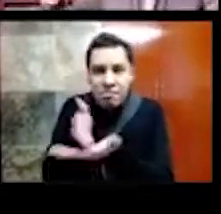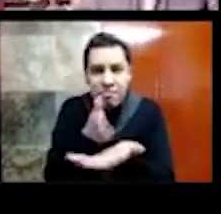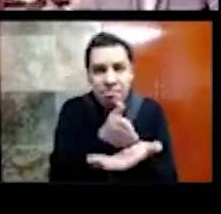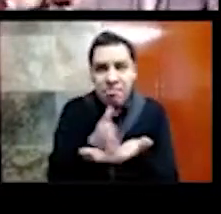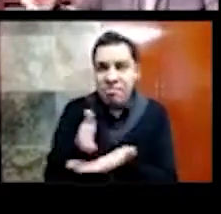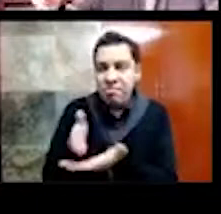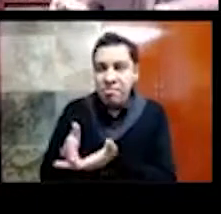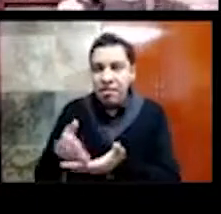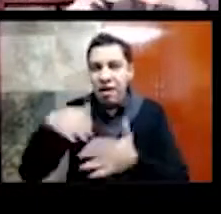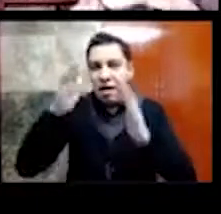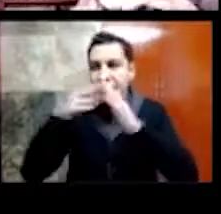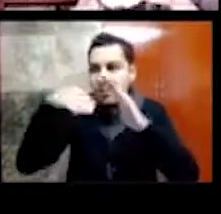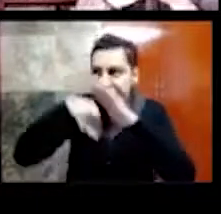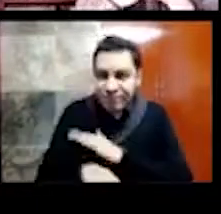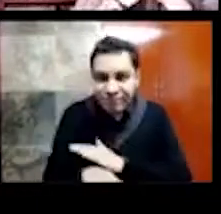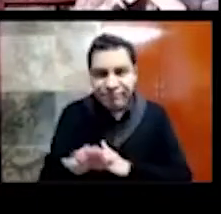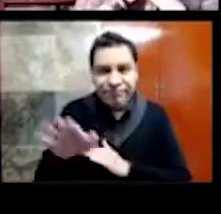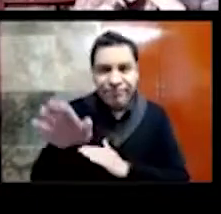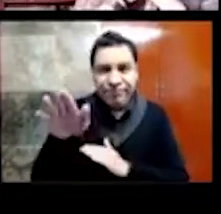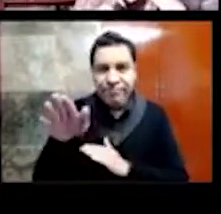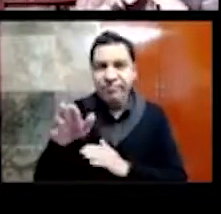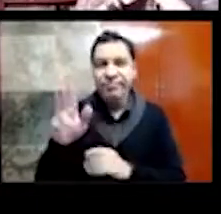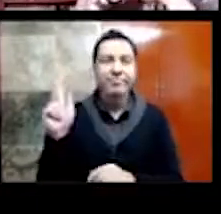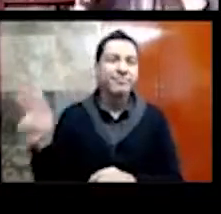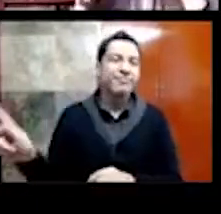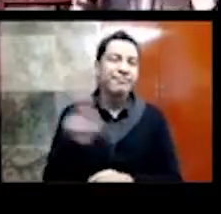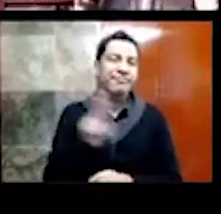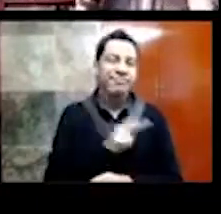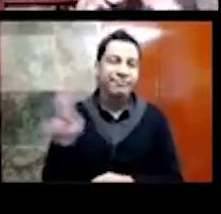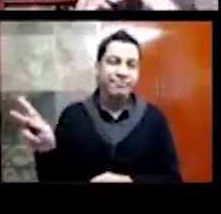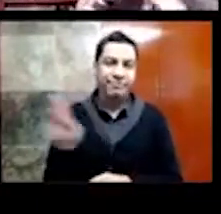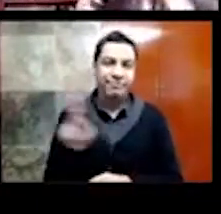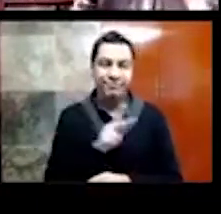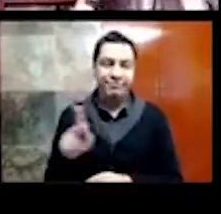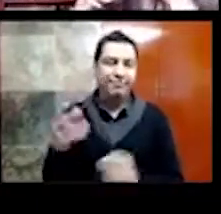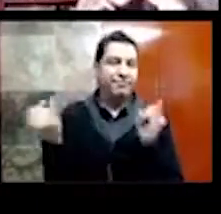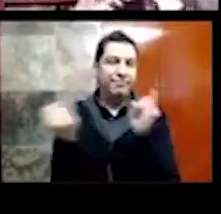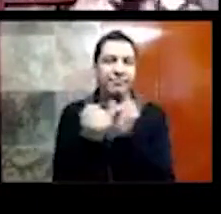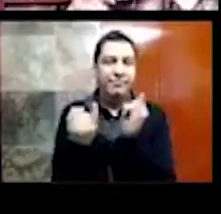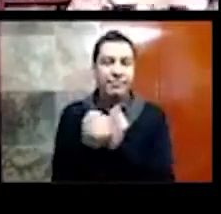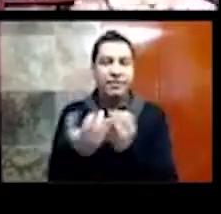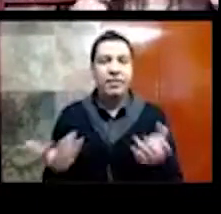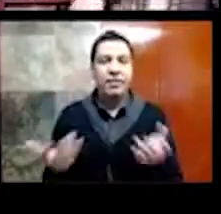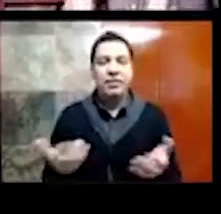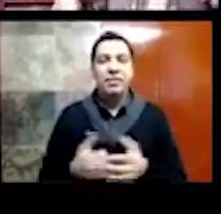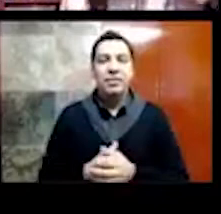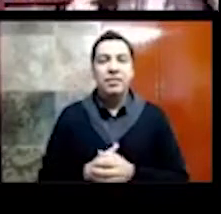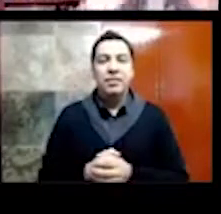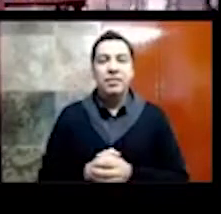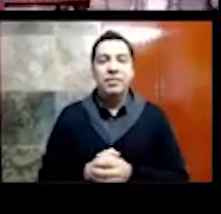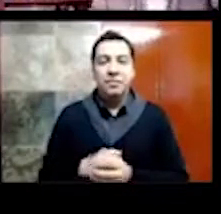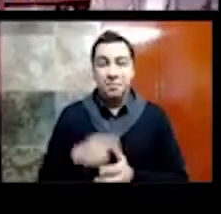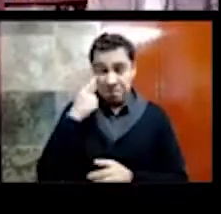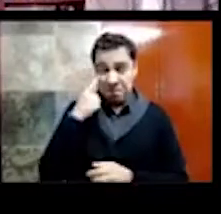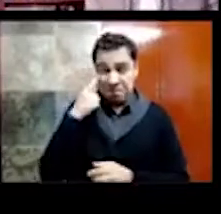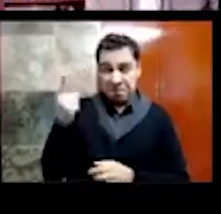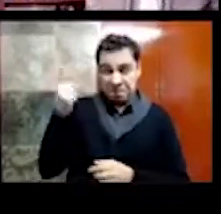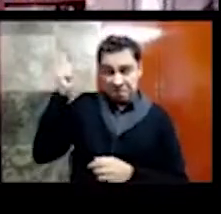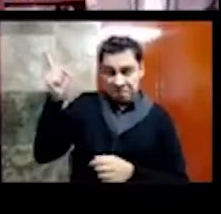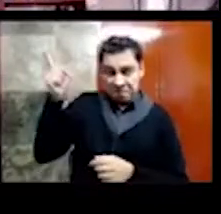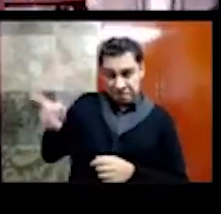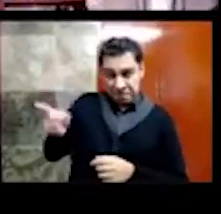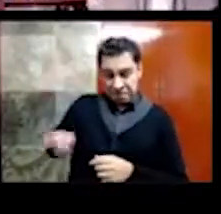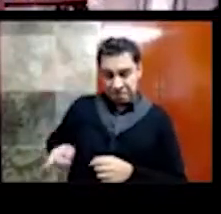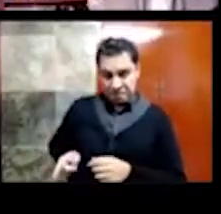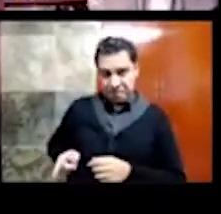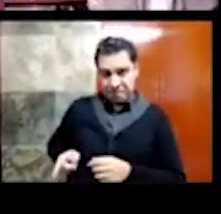etcétera. Y entonces, bueno, este es el escenario de los hechos. Lamento lo prolongado